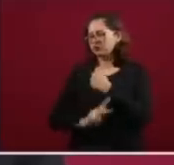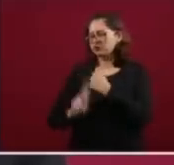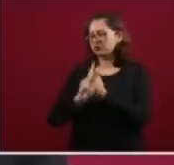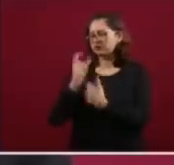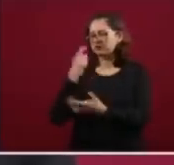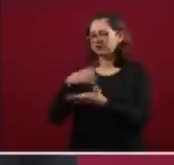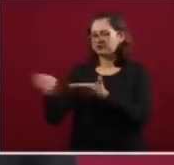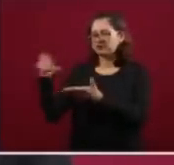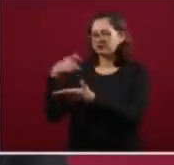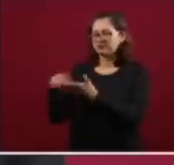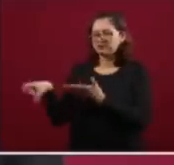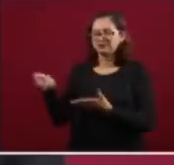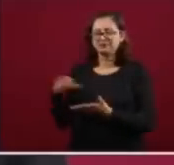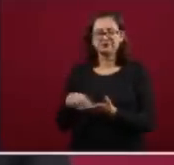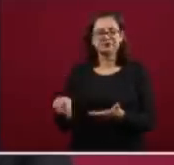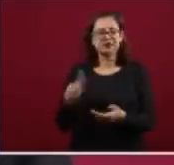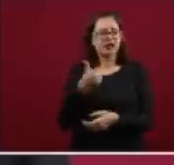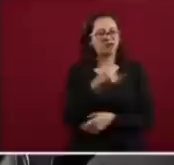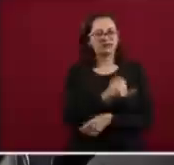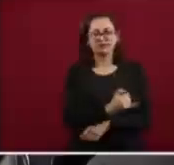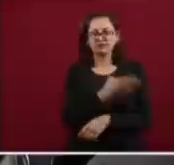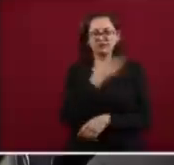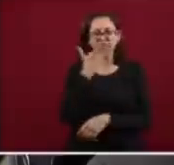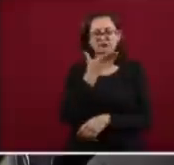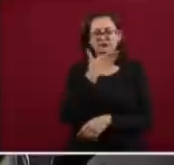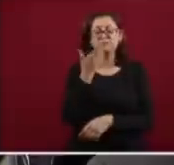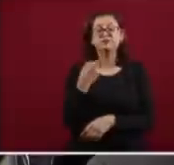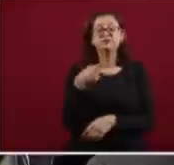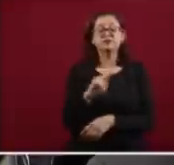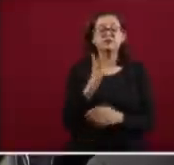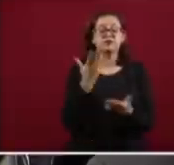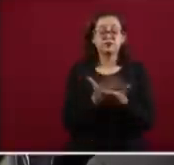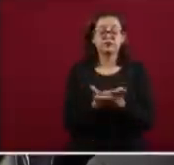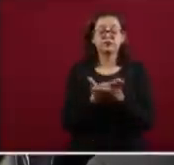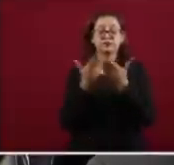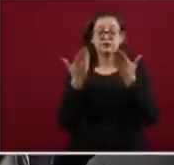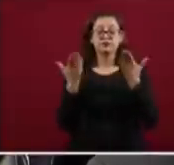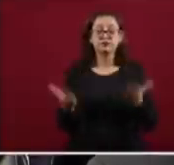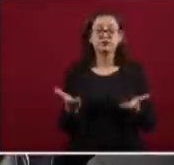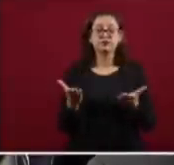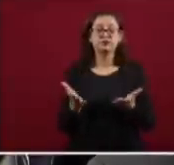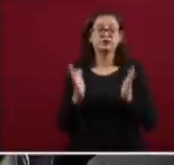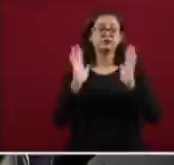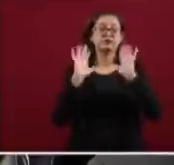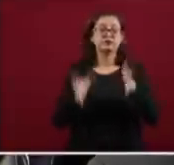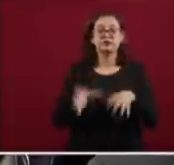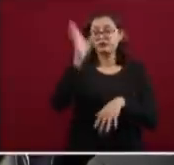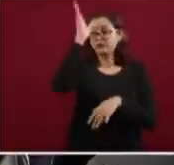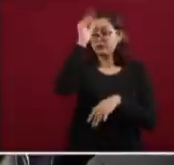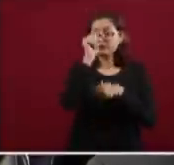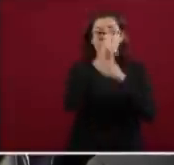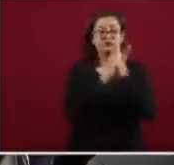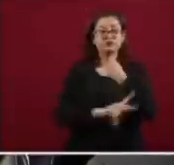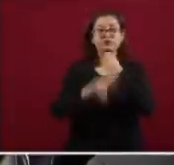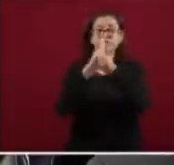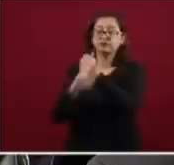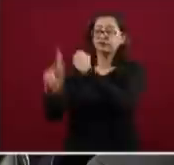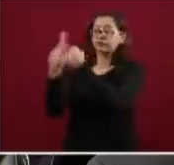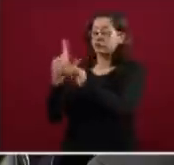pero ahora ya por el acuerdo que hay entre las naciones entre los gobiernos